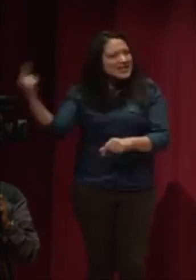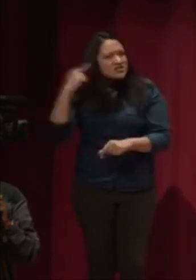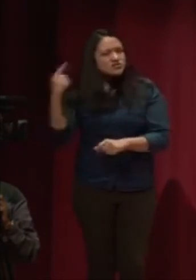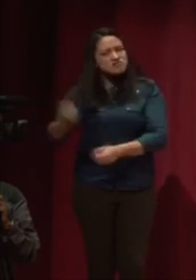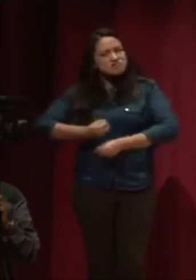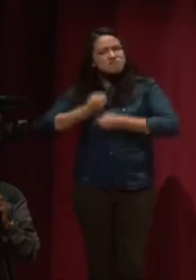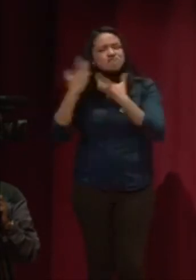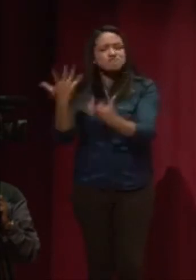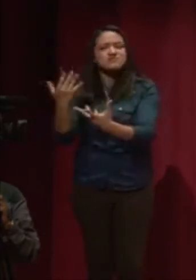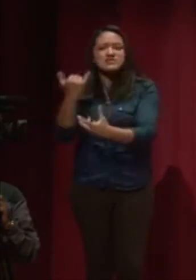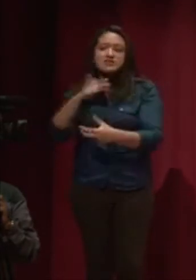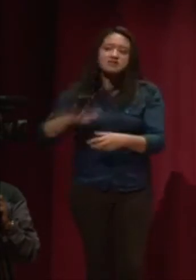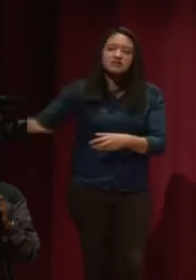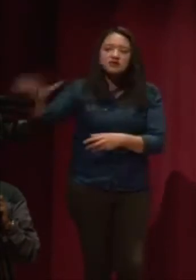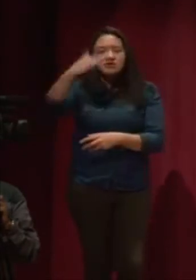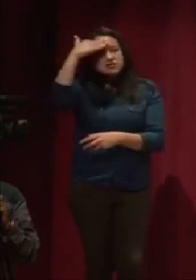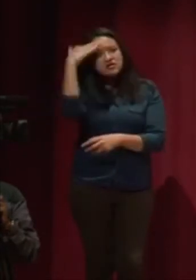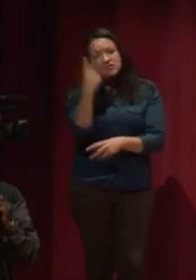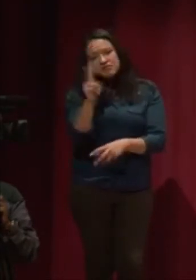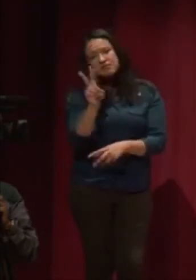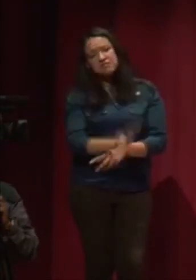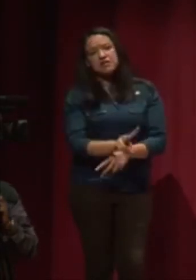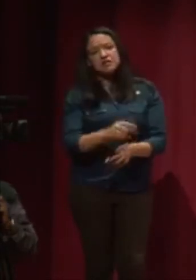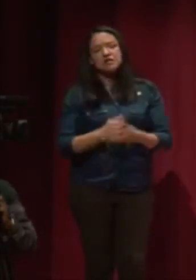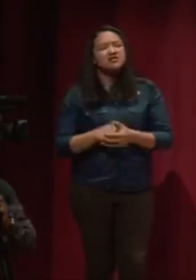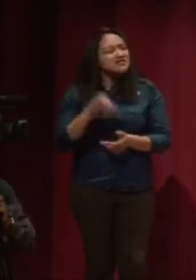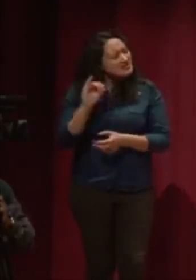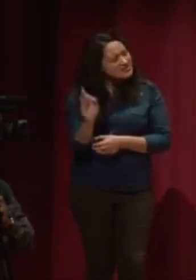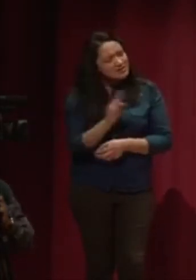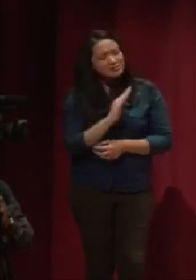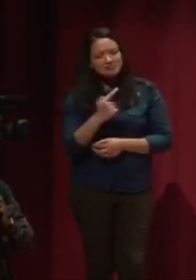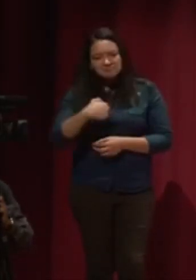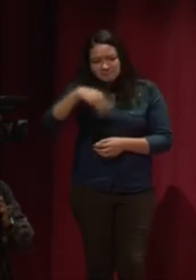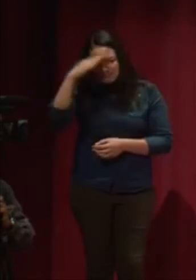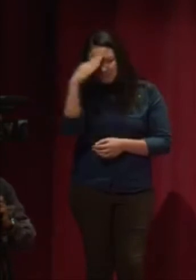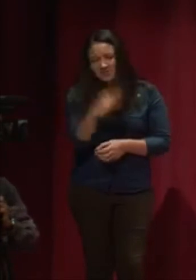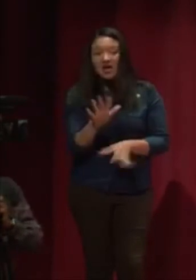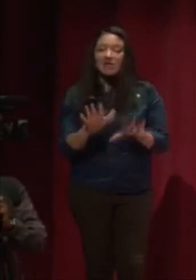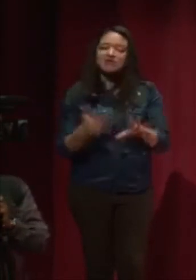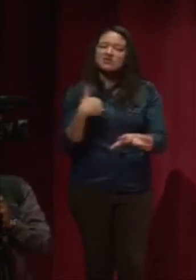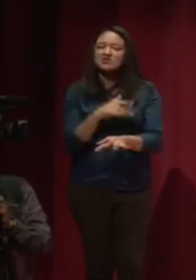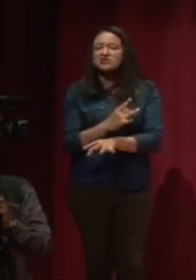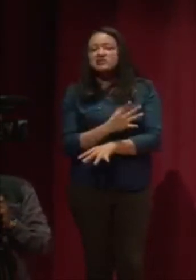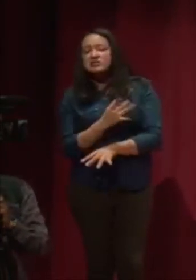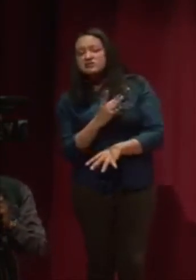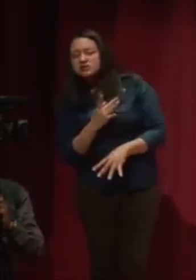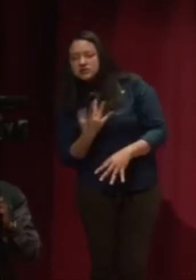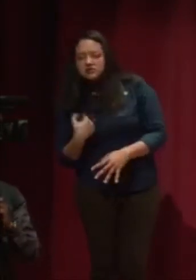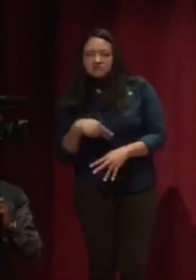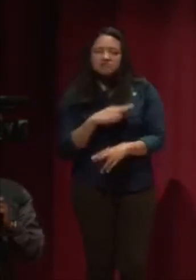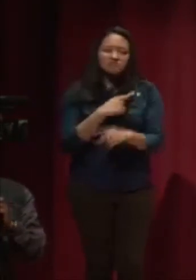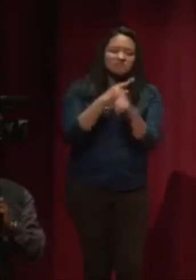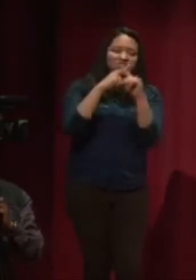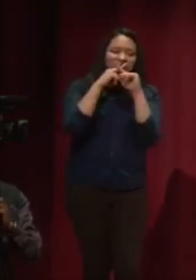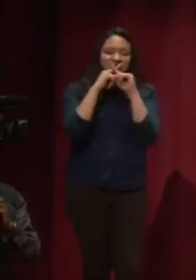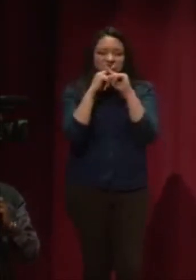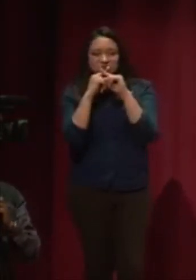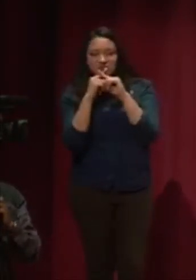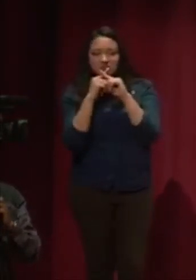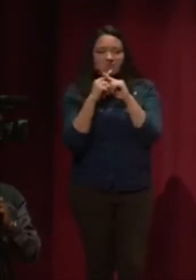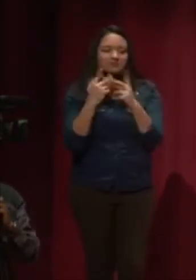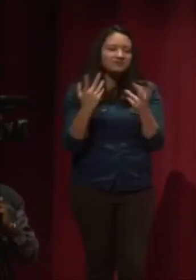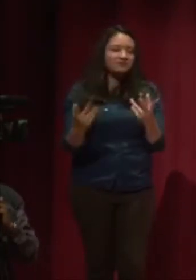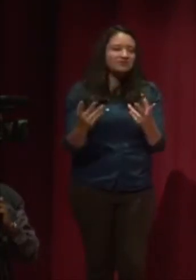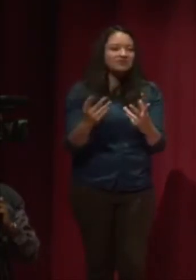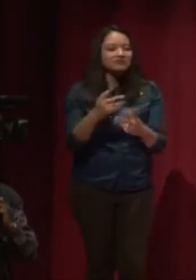sociedad sepa la verdad. Y que sí se puede, a veces por miedo es que nos quedamos calladas.